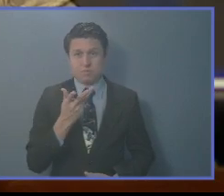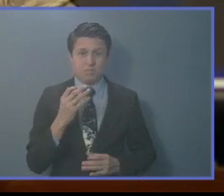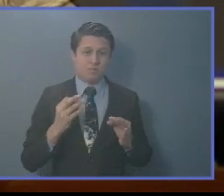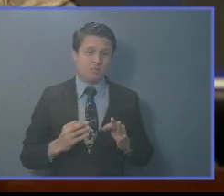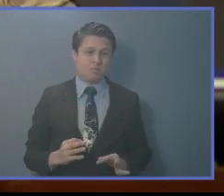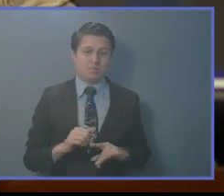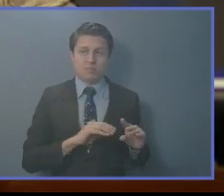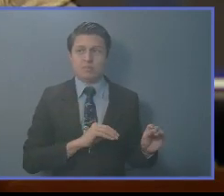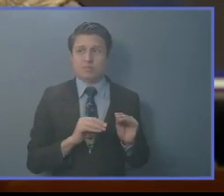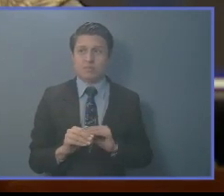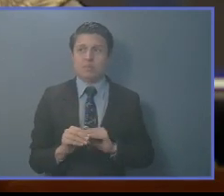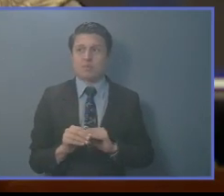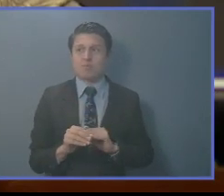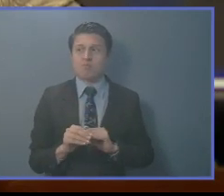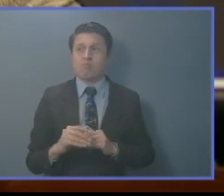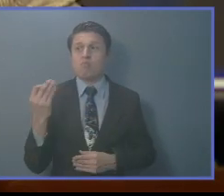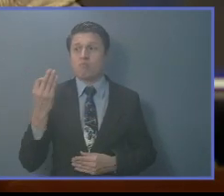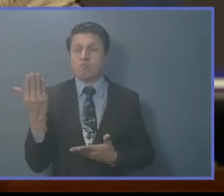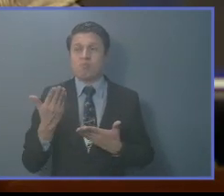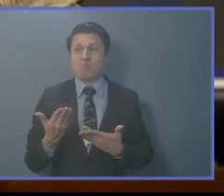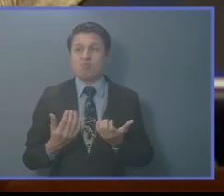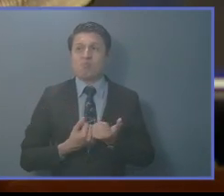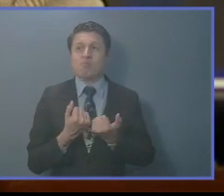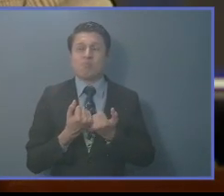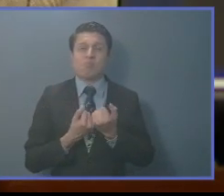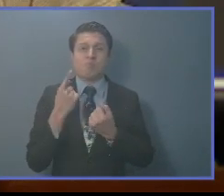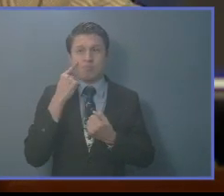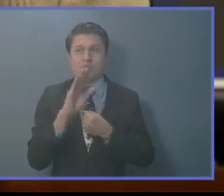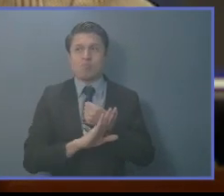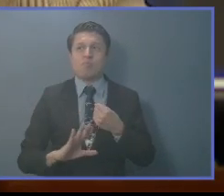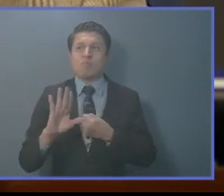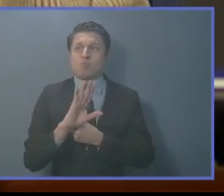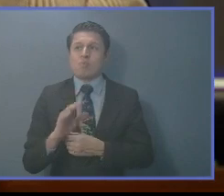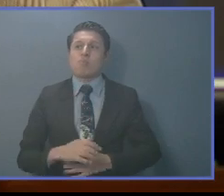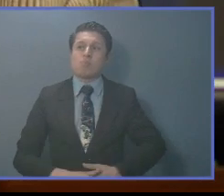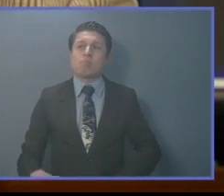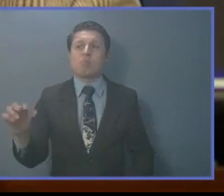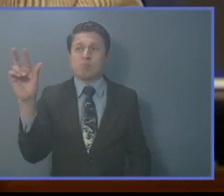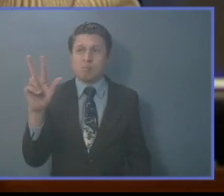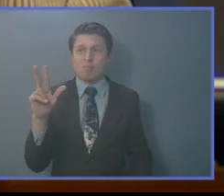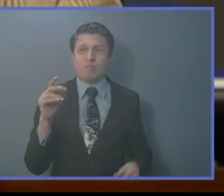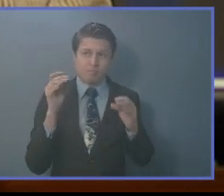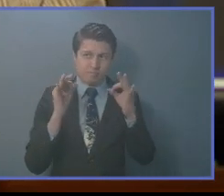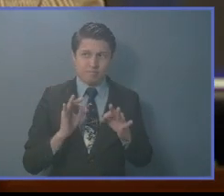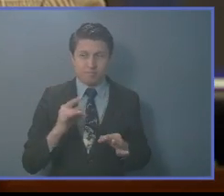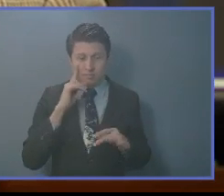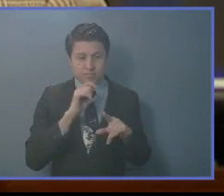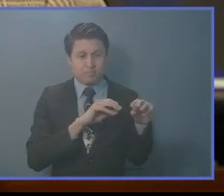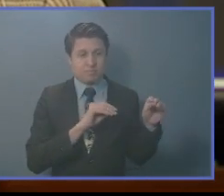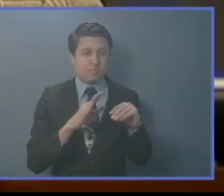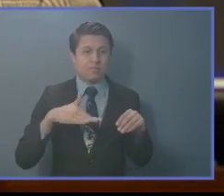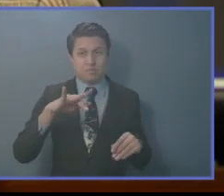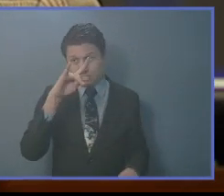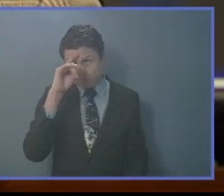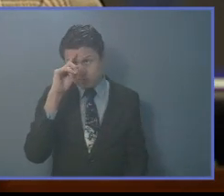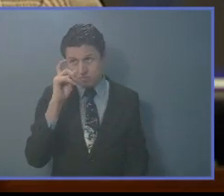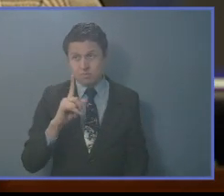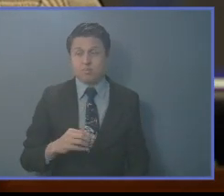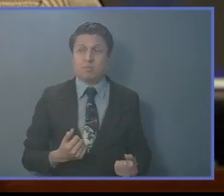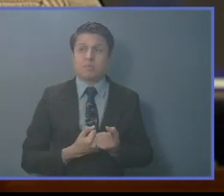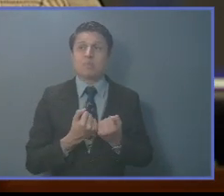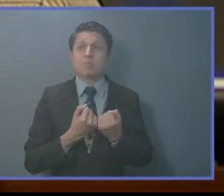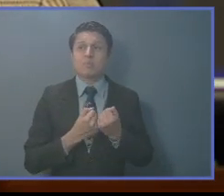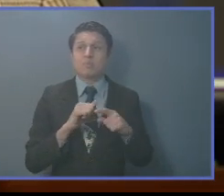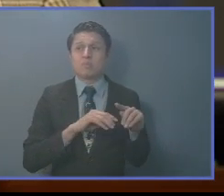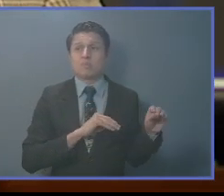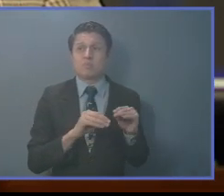e insumos necesarios para su protección. 3. Medidas a implementar en los lugares de trabajo. Promover el lavado de